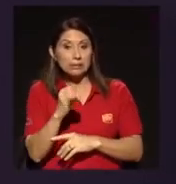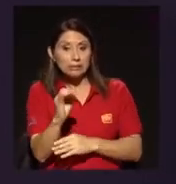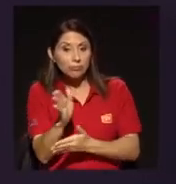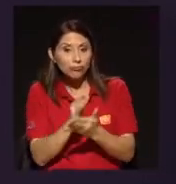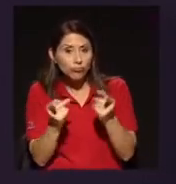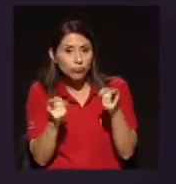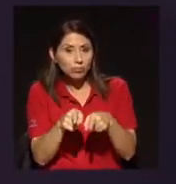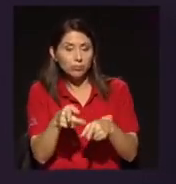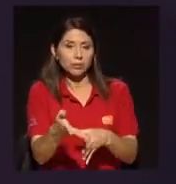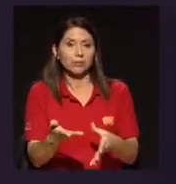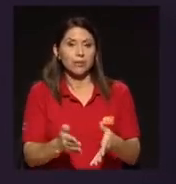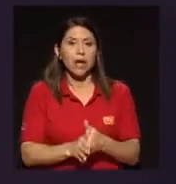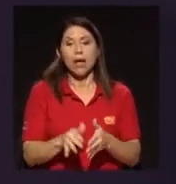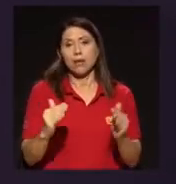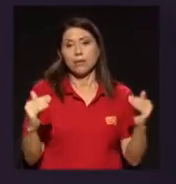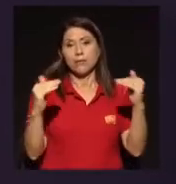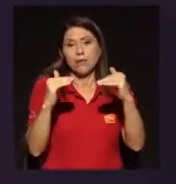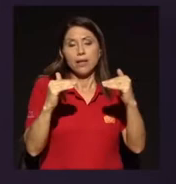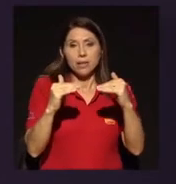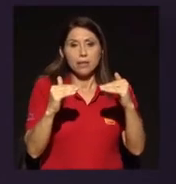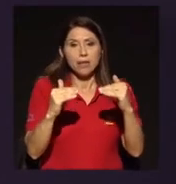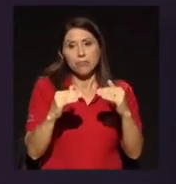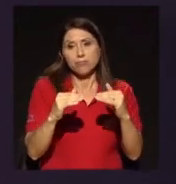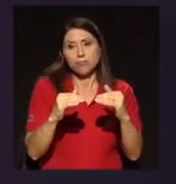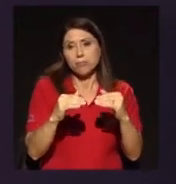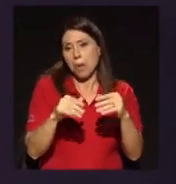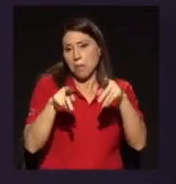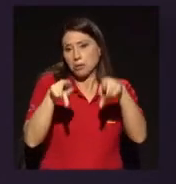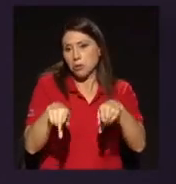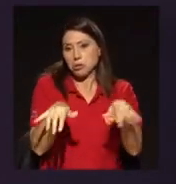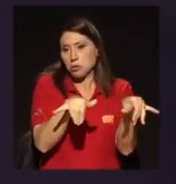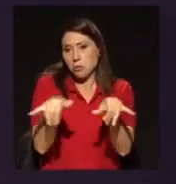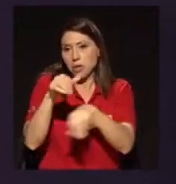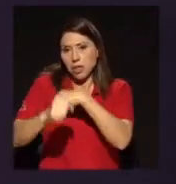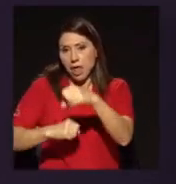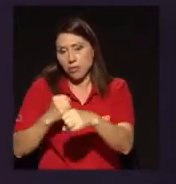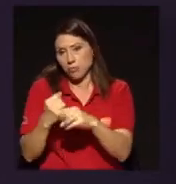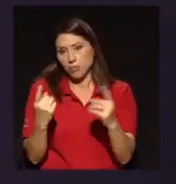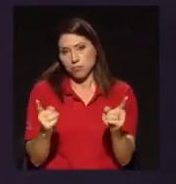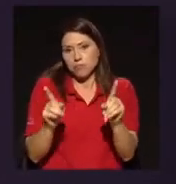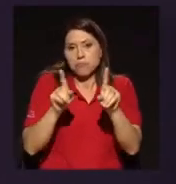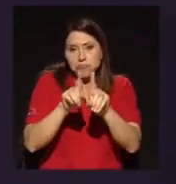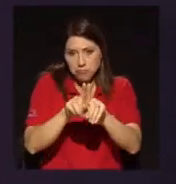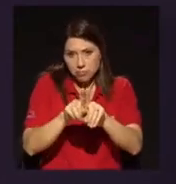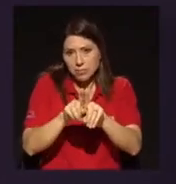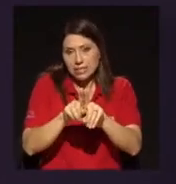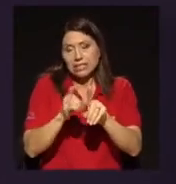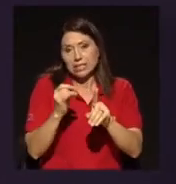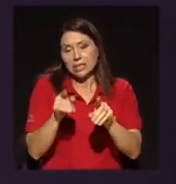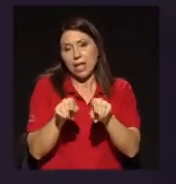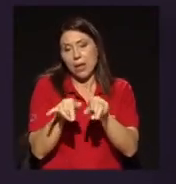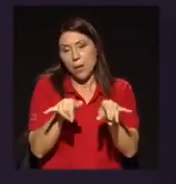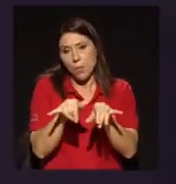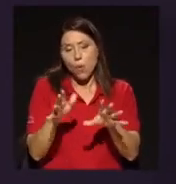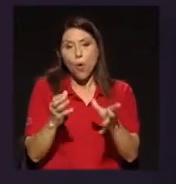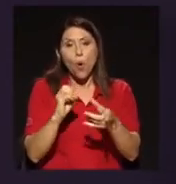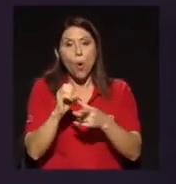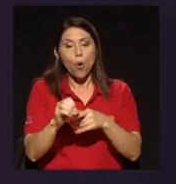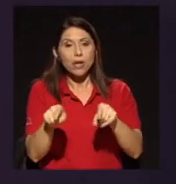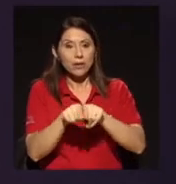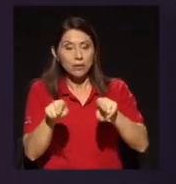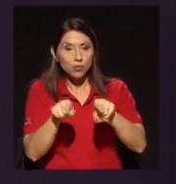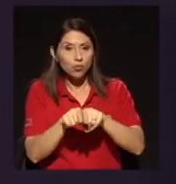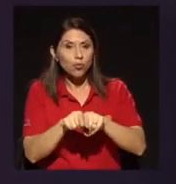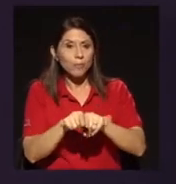de acciones, tanto a nivel de pares, en caso de que estén en alguna pareja, ¿verdad?, de igualmente adolescente, o incluso